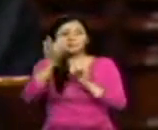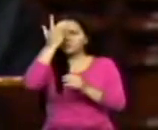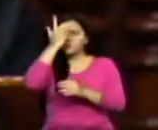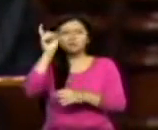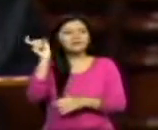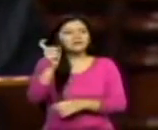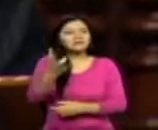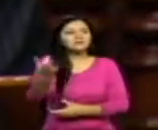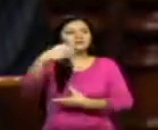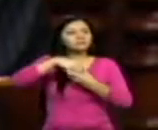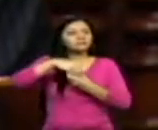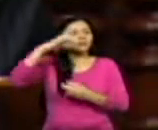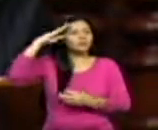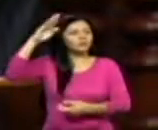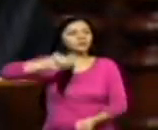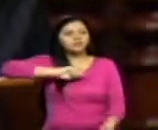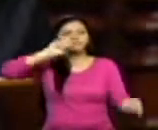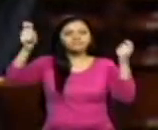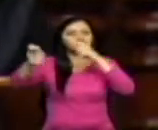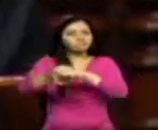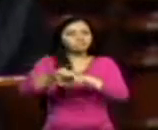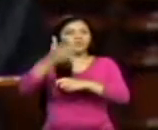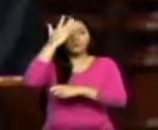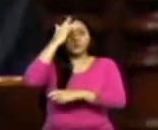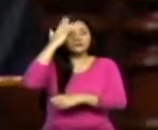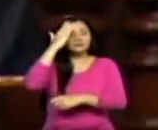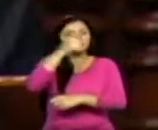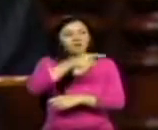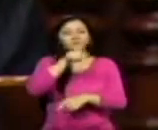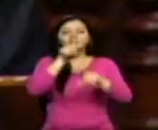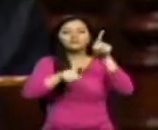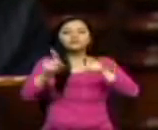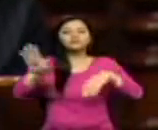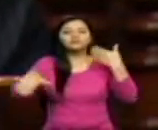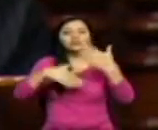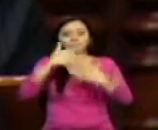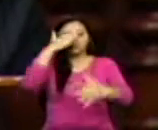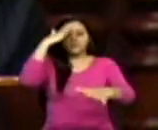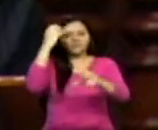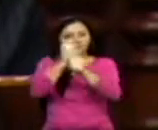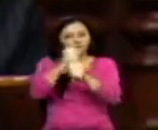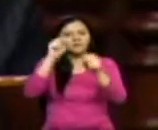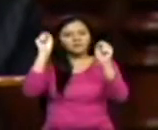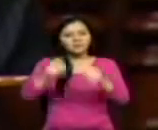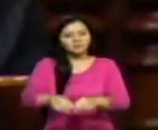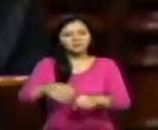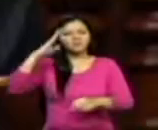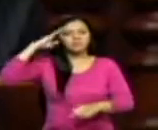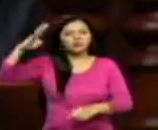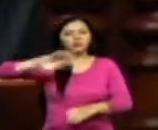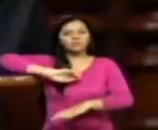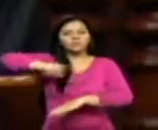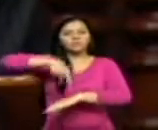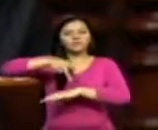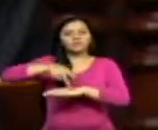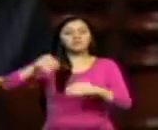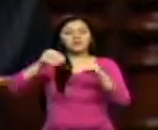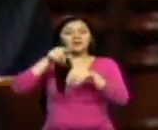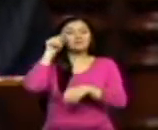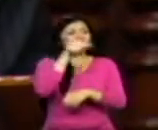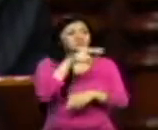esa institución y que también sepa que tenemos fe en el policía profesional a